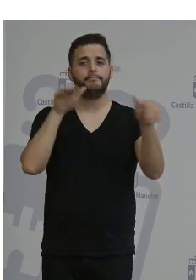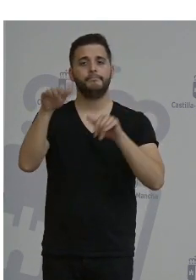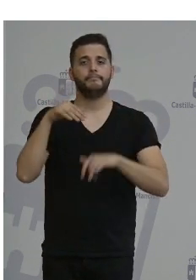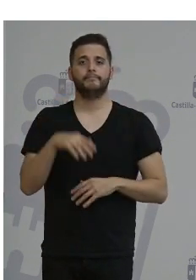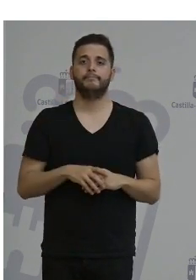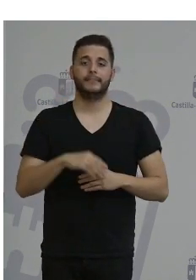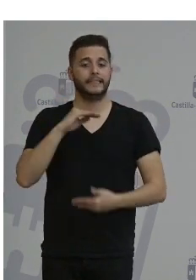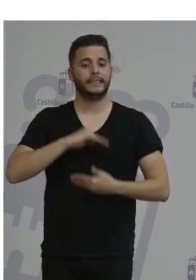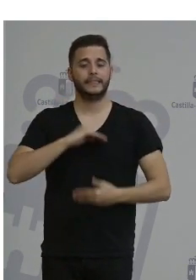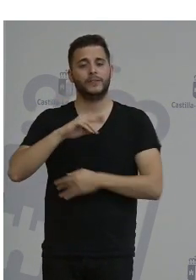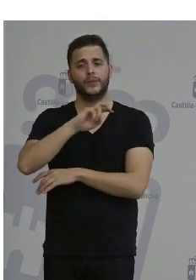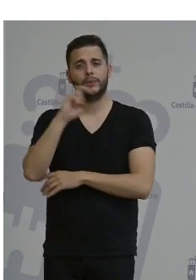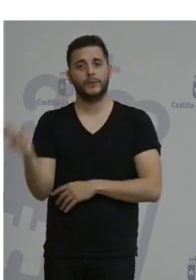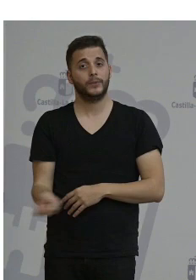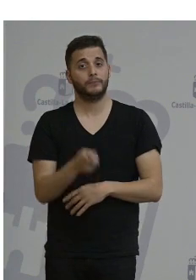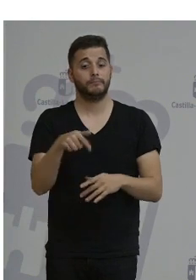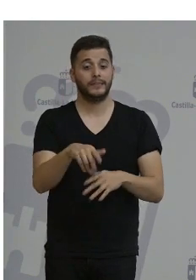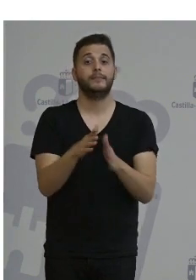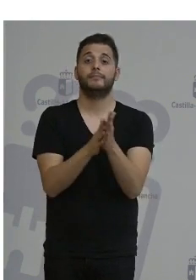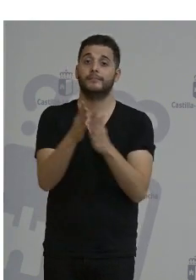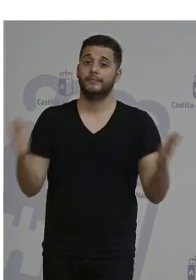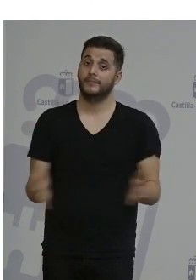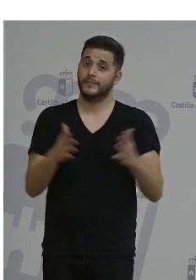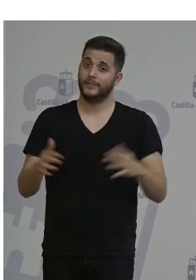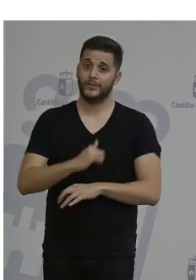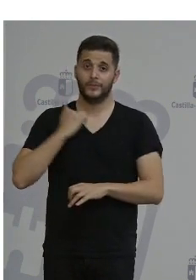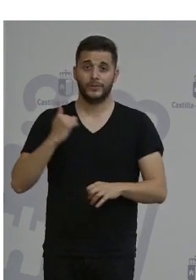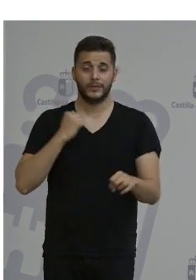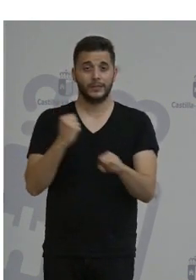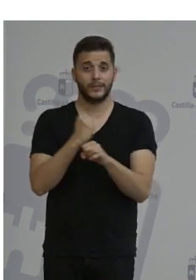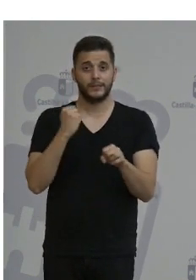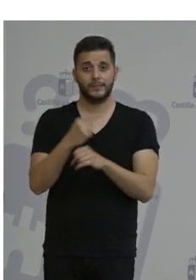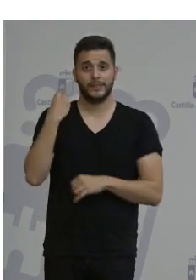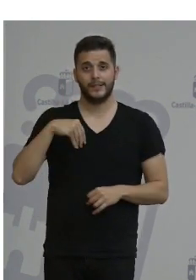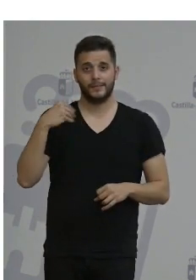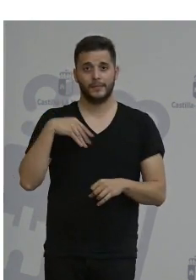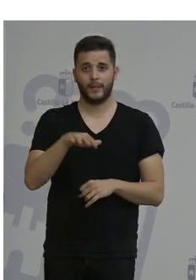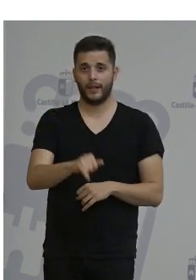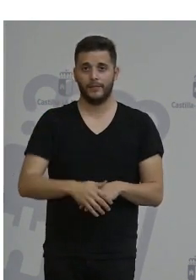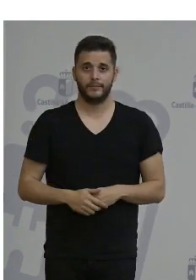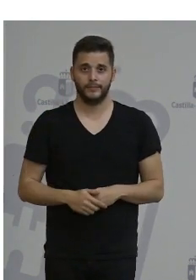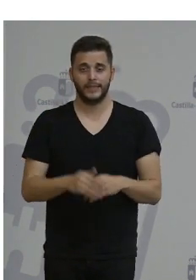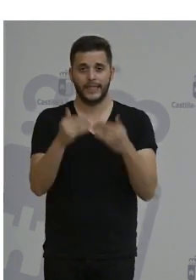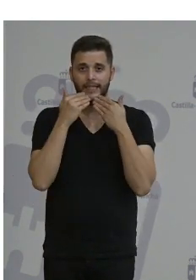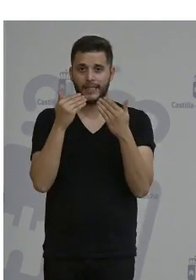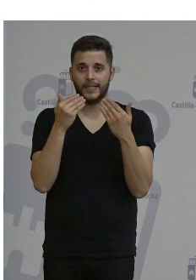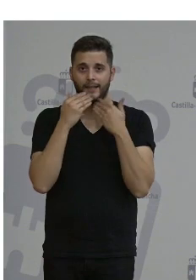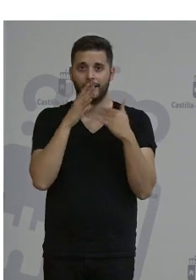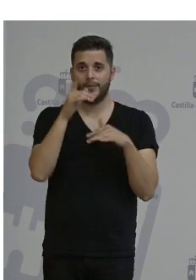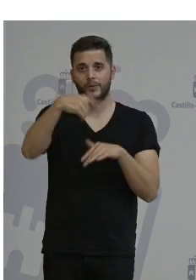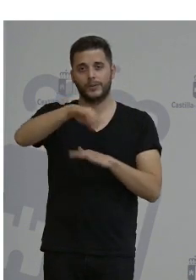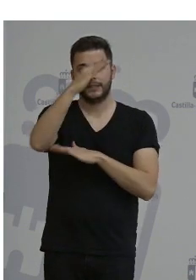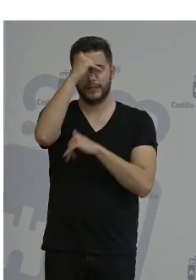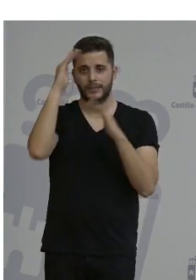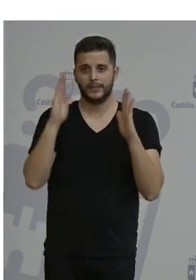aquí anima a participar en las oportunidades de empleo que la misma os brinda. Muchísimas gracias por vuestra